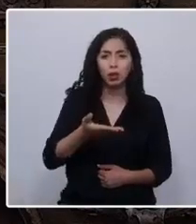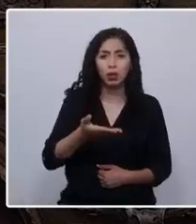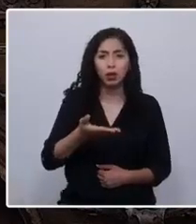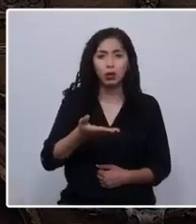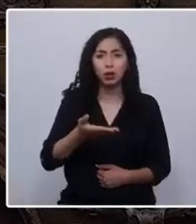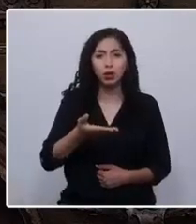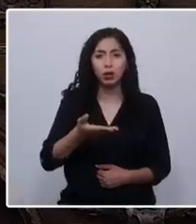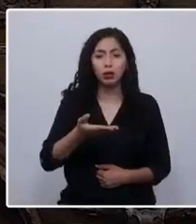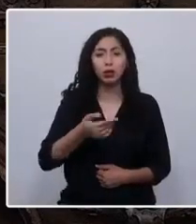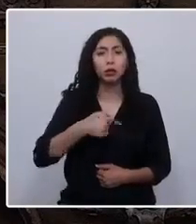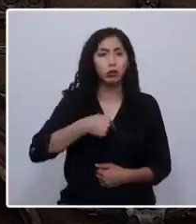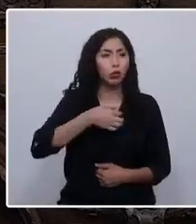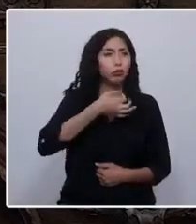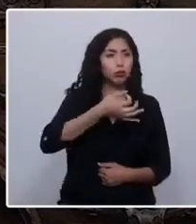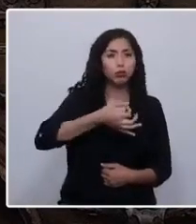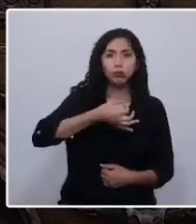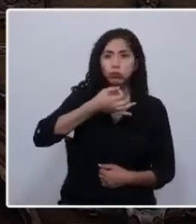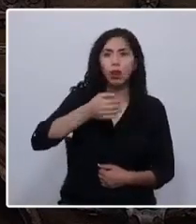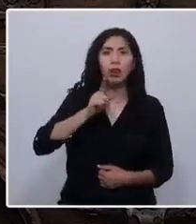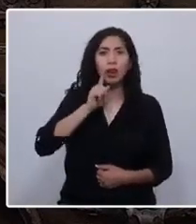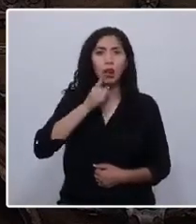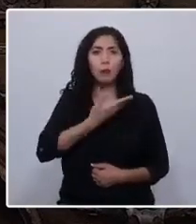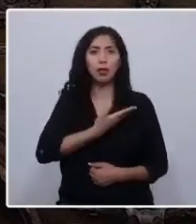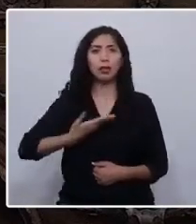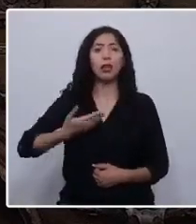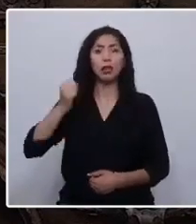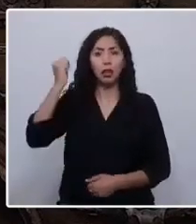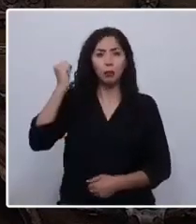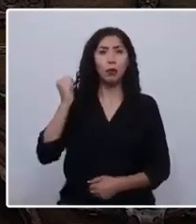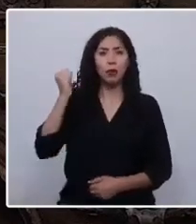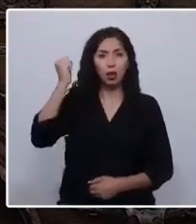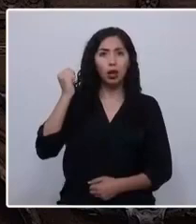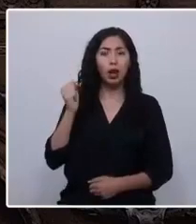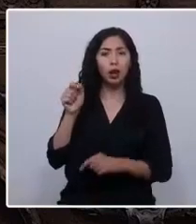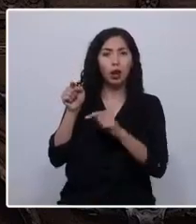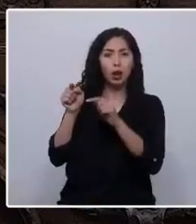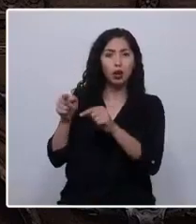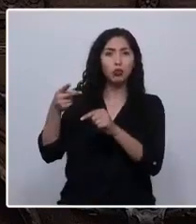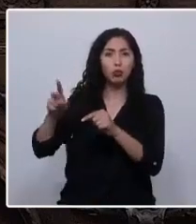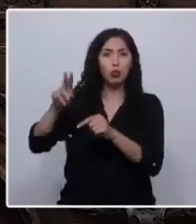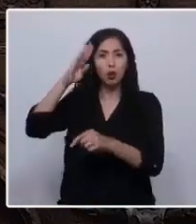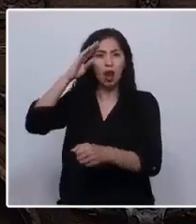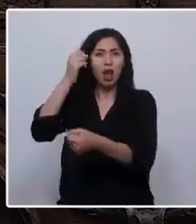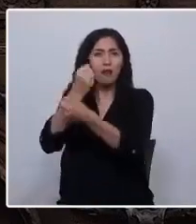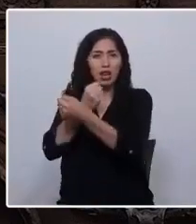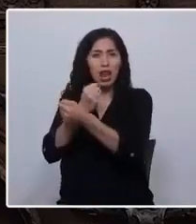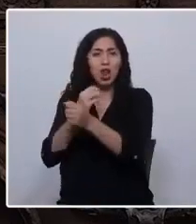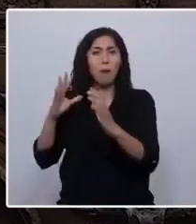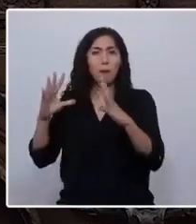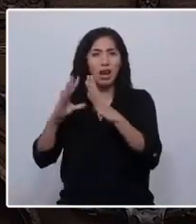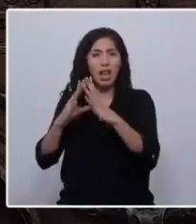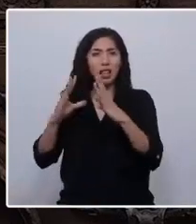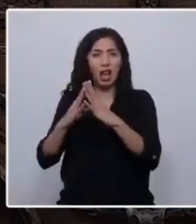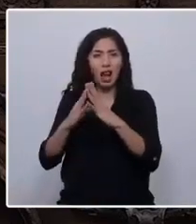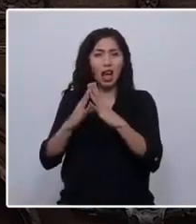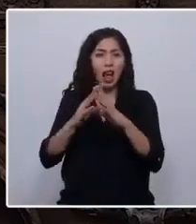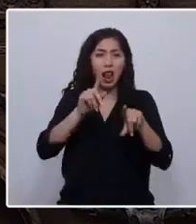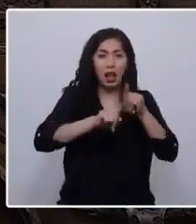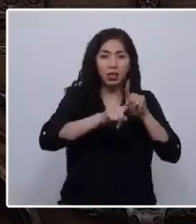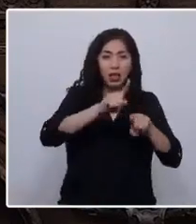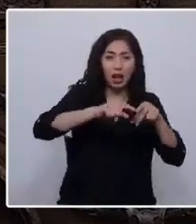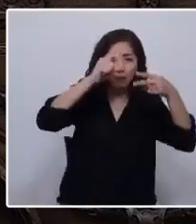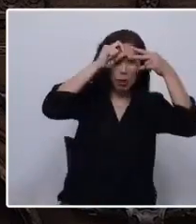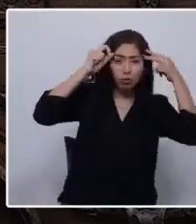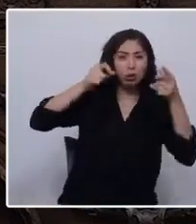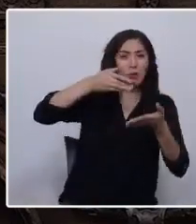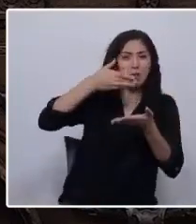le entrego un mensaje al presidente Piñera, que saque su carabinero y los militares en Huaylmapu. Esa